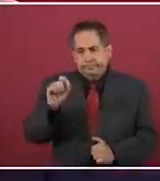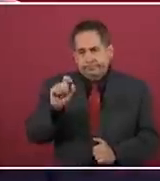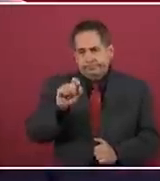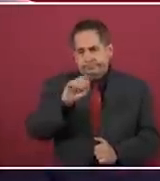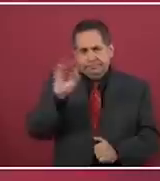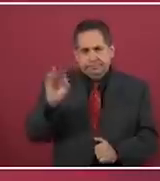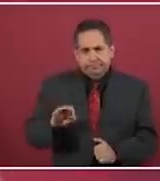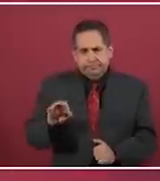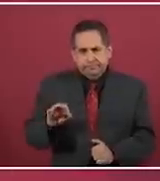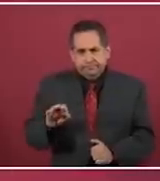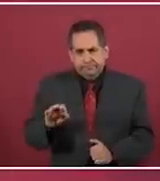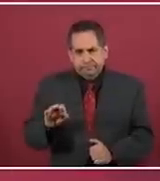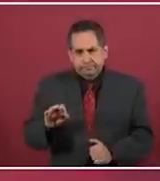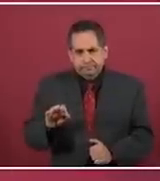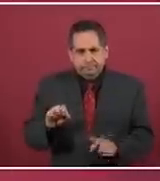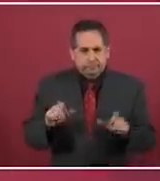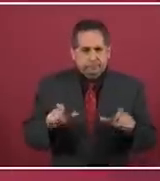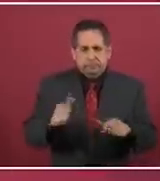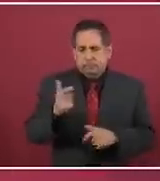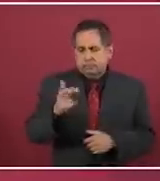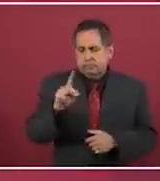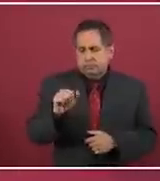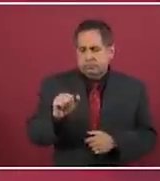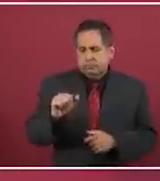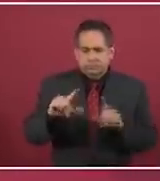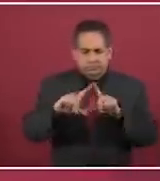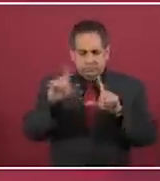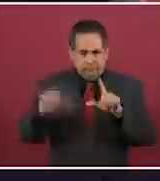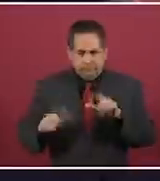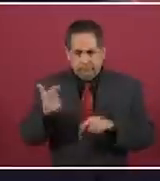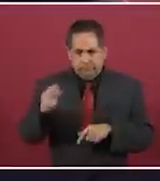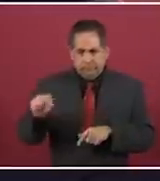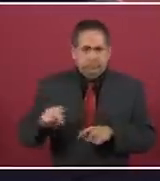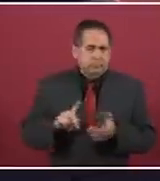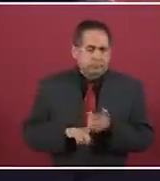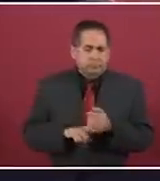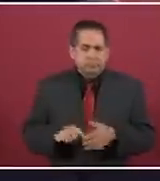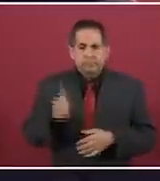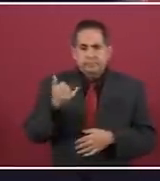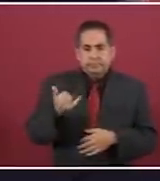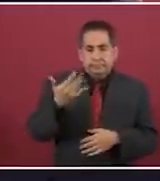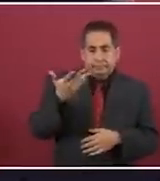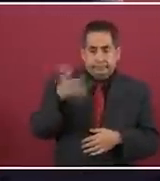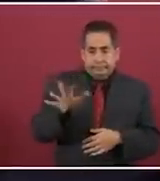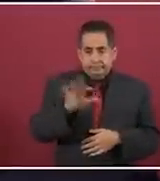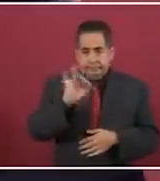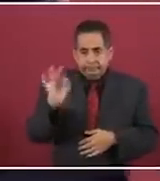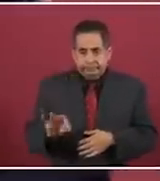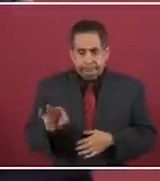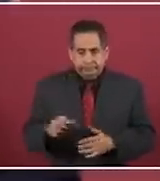20% Guardia Nacional y 10%